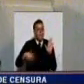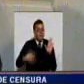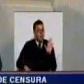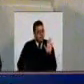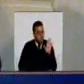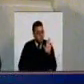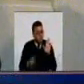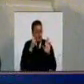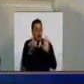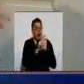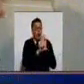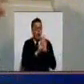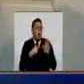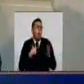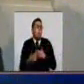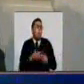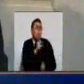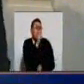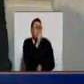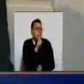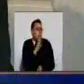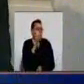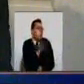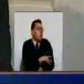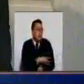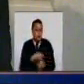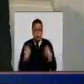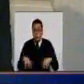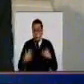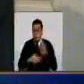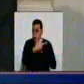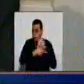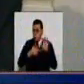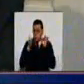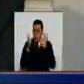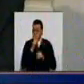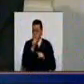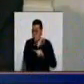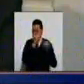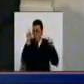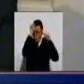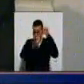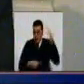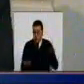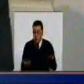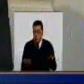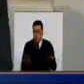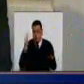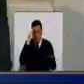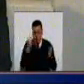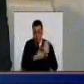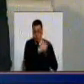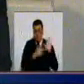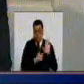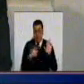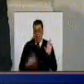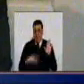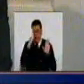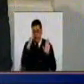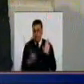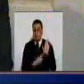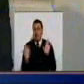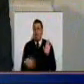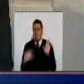ley metan una cosa que no es, no les permite a ustedes violar la propia Constitución Nacional, porque esto es de fuerza de la Constitución